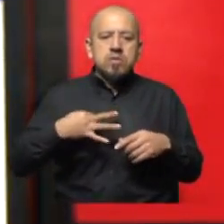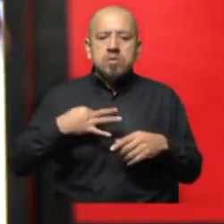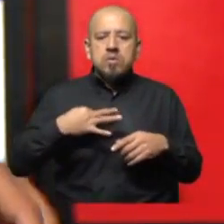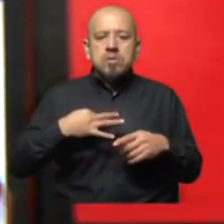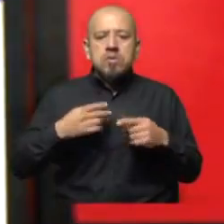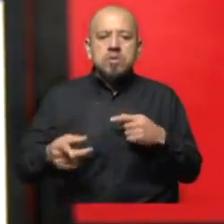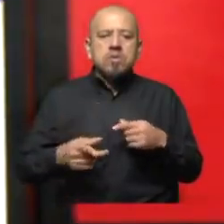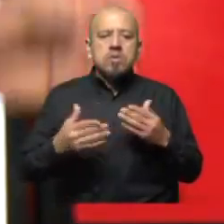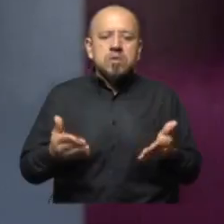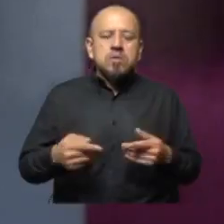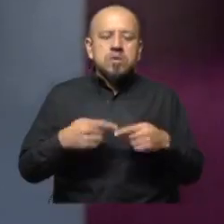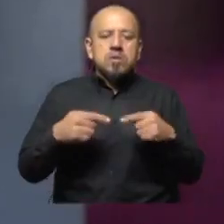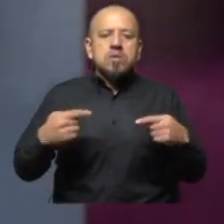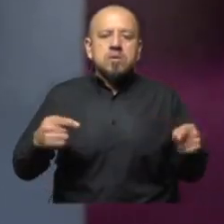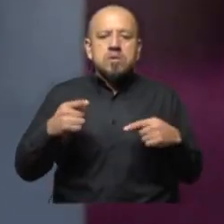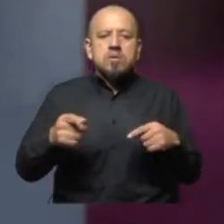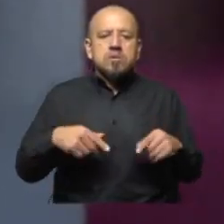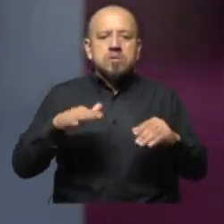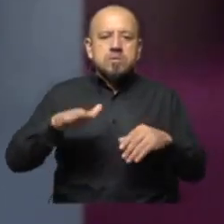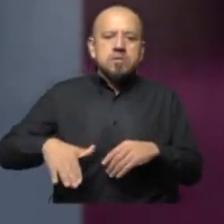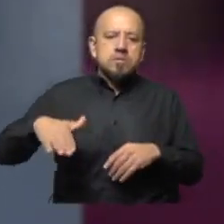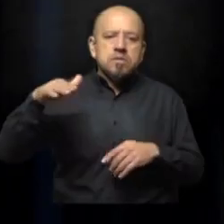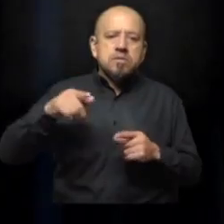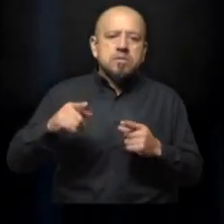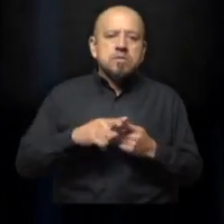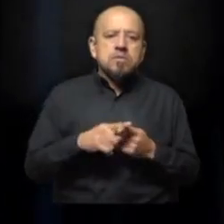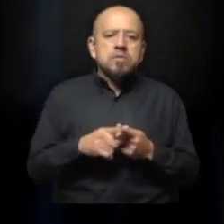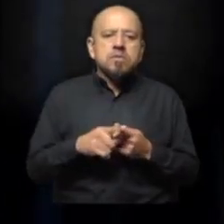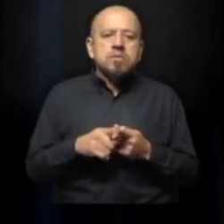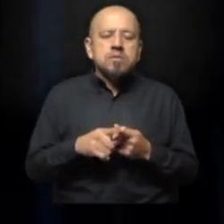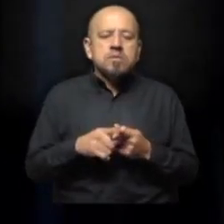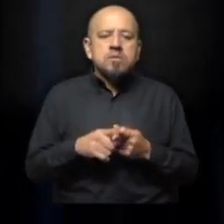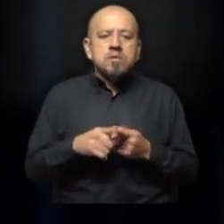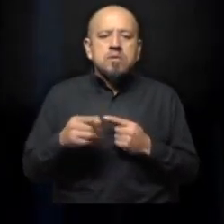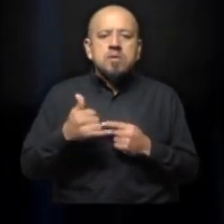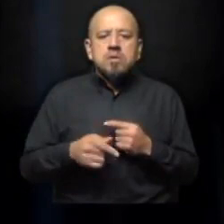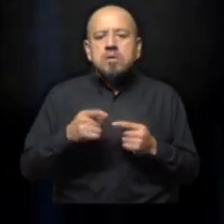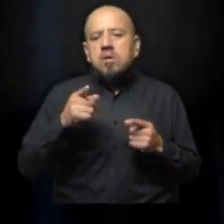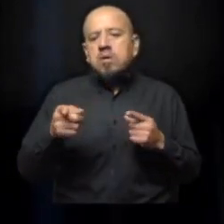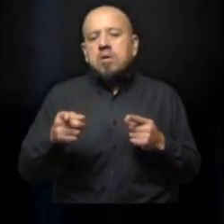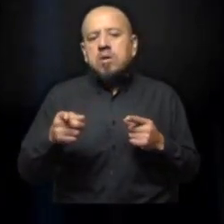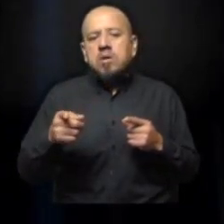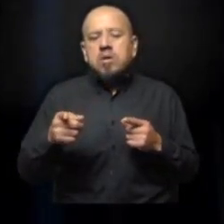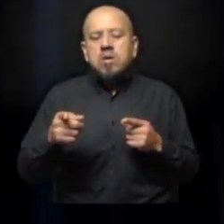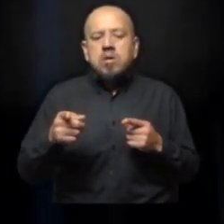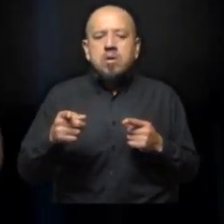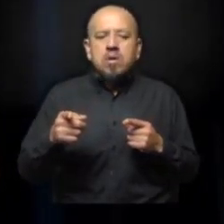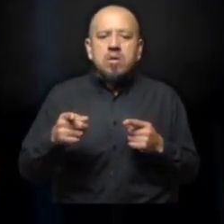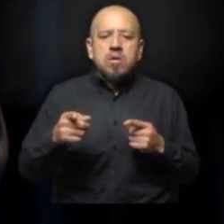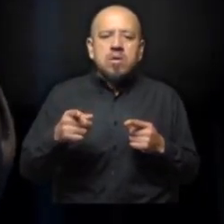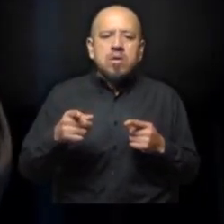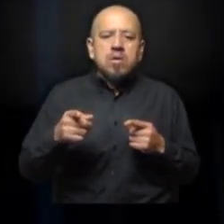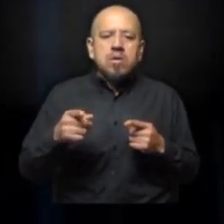conectado en cosas de la infancia vos tenés esta parte de tu